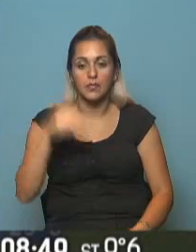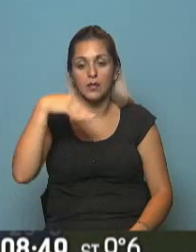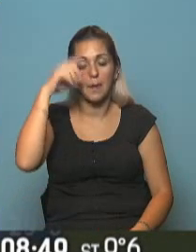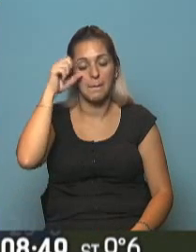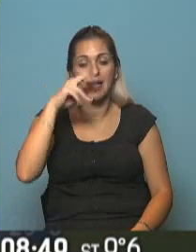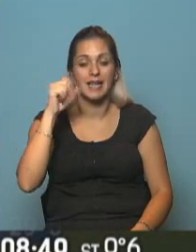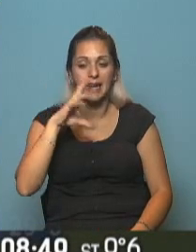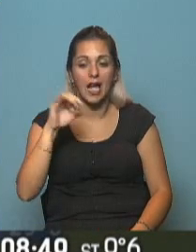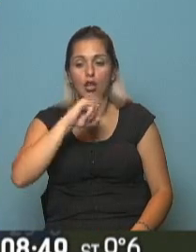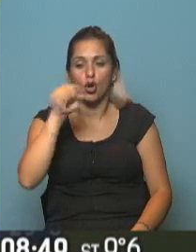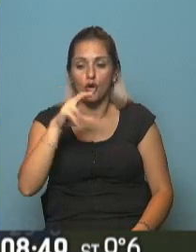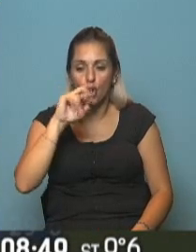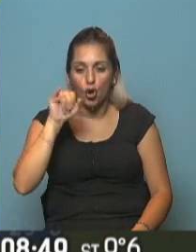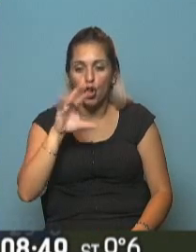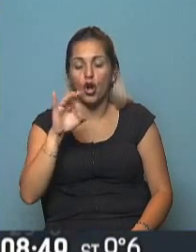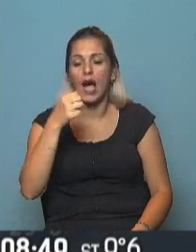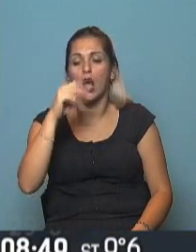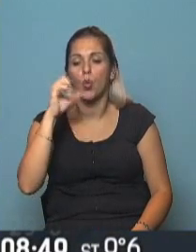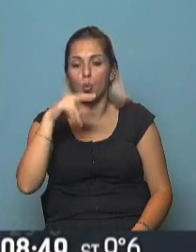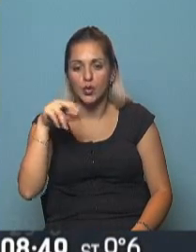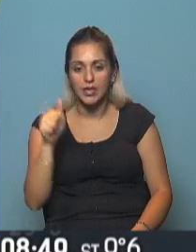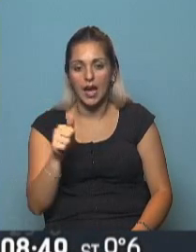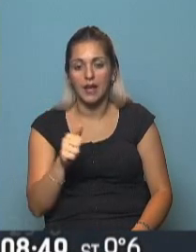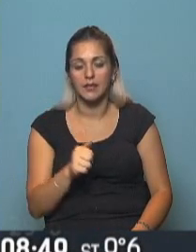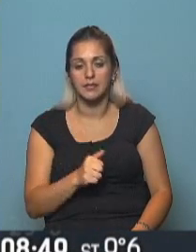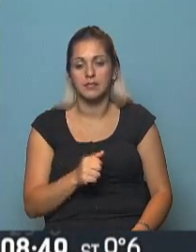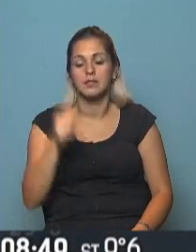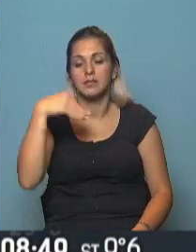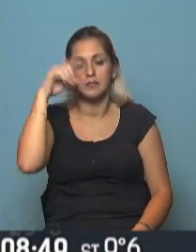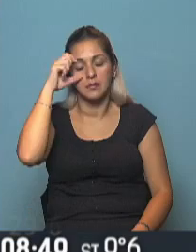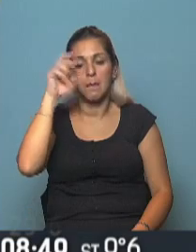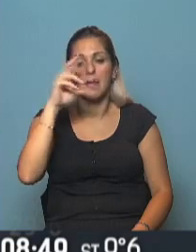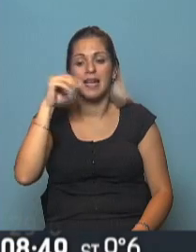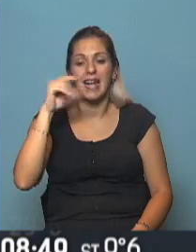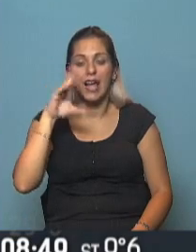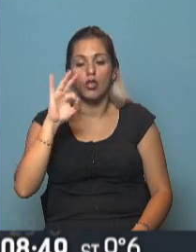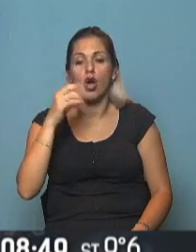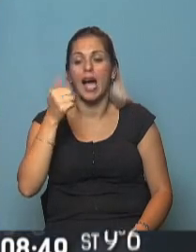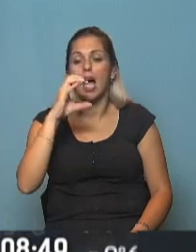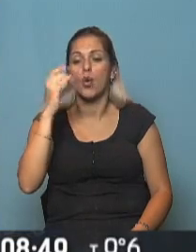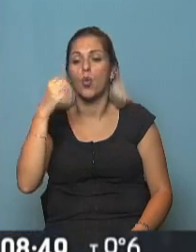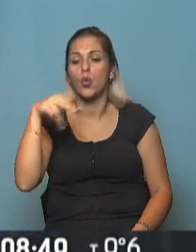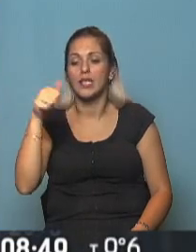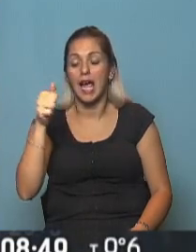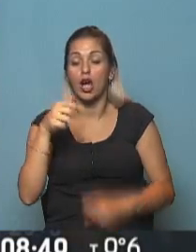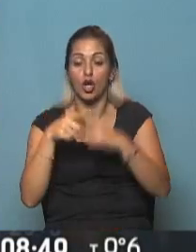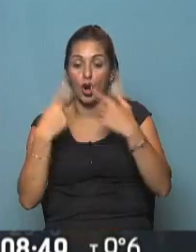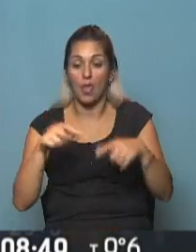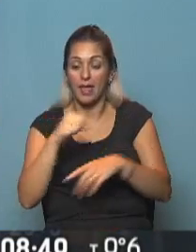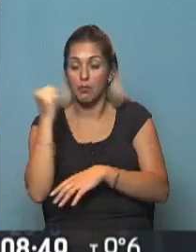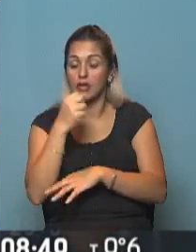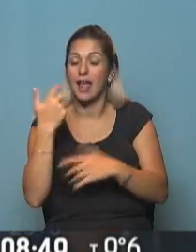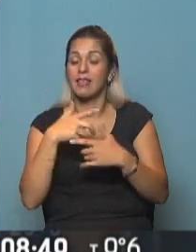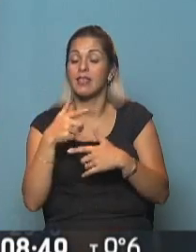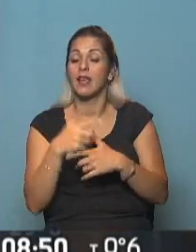Otamendi, Rojo, Acuña, la aparición o las apariciones de Mercado y Acuña como novedades importantes en la defensa del